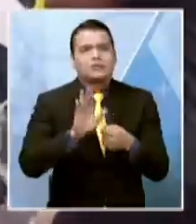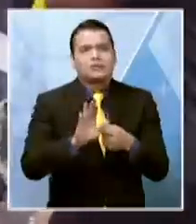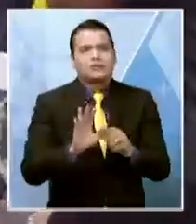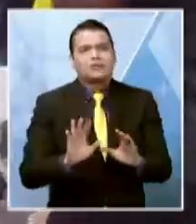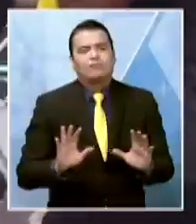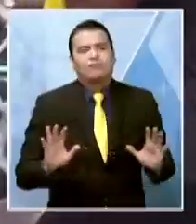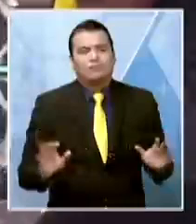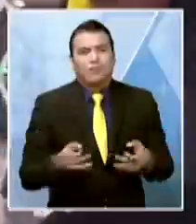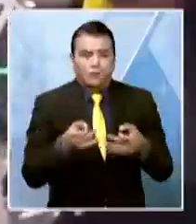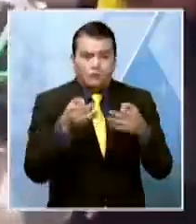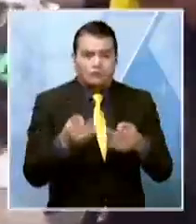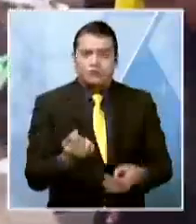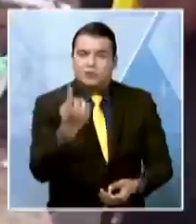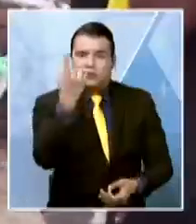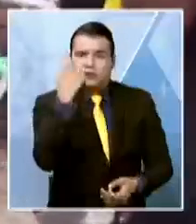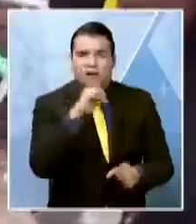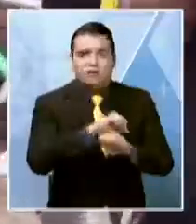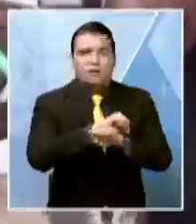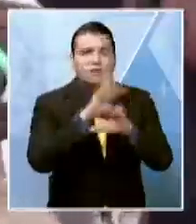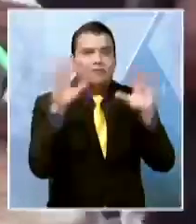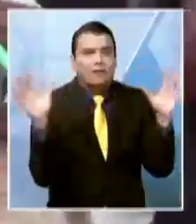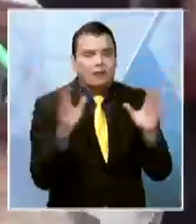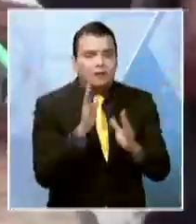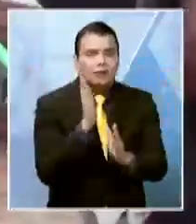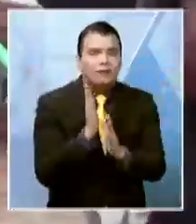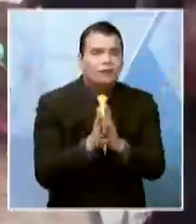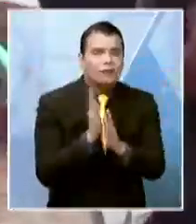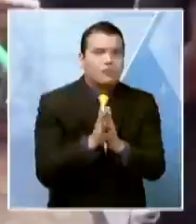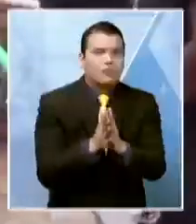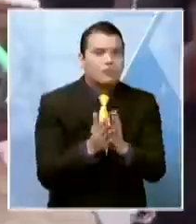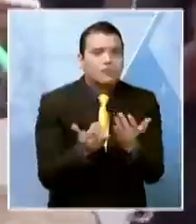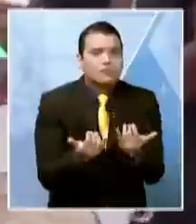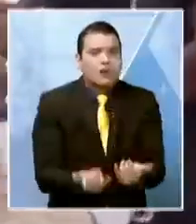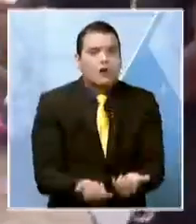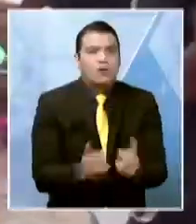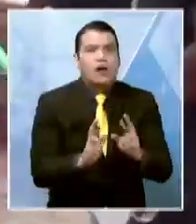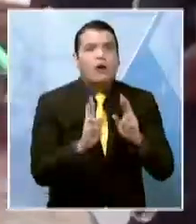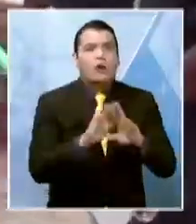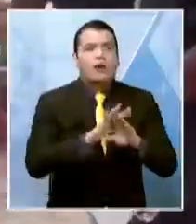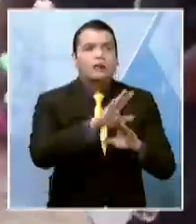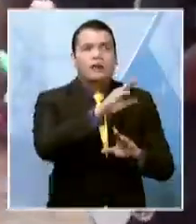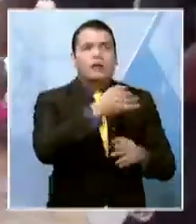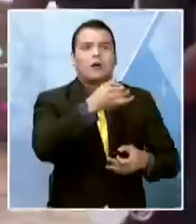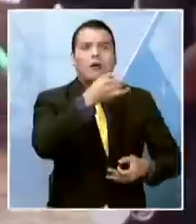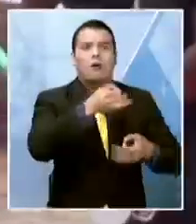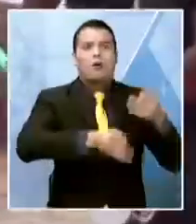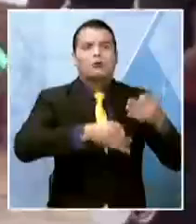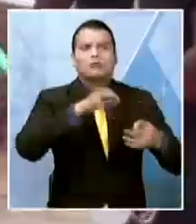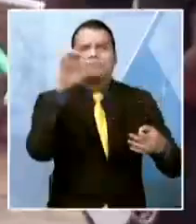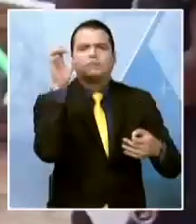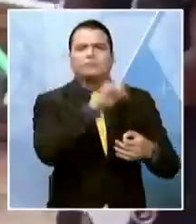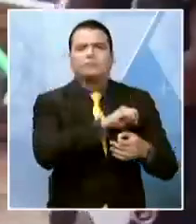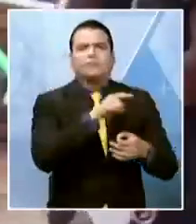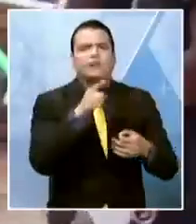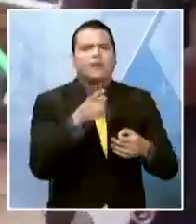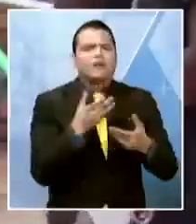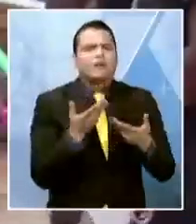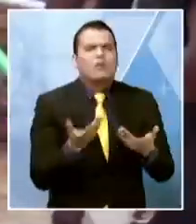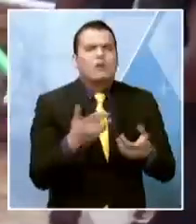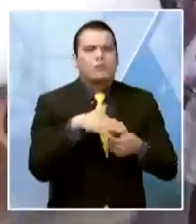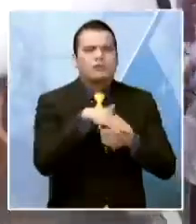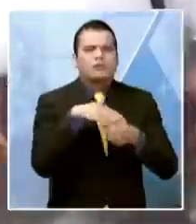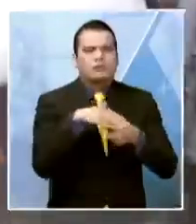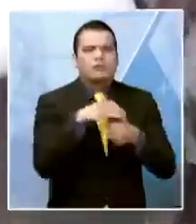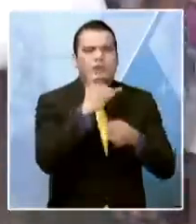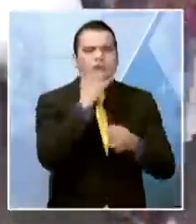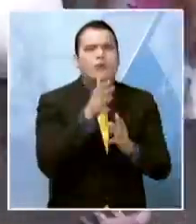que esclarecerse y que esperamos que se haga justicia y que todo el país conozca la verdad de lo que pasó en este